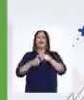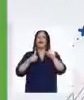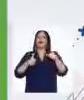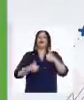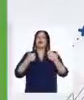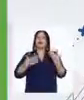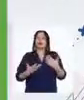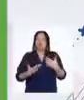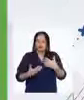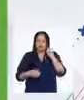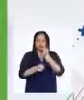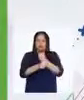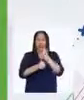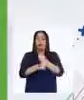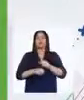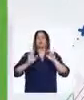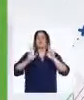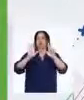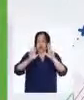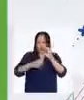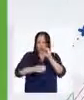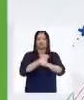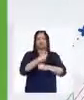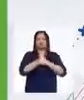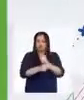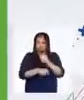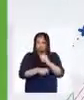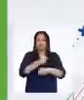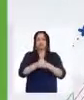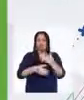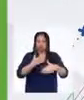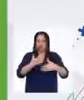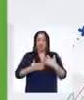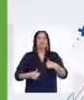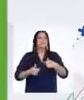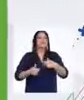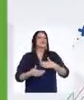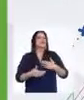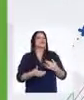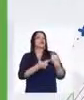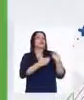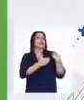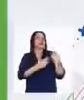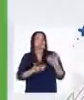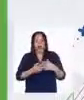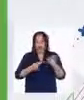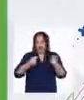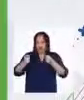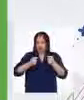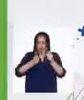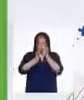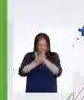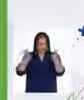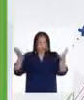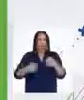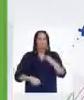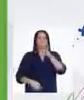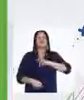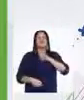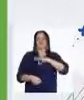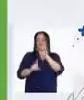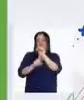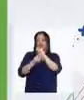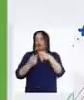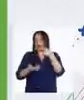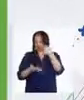me desarrollé durante casi 8 años. Me encargaba de el manejo de planillas, manejo de beneficios